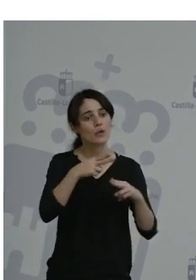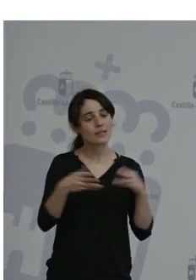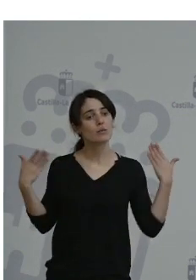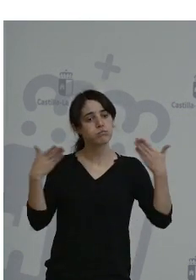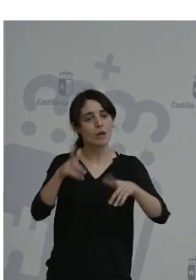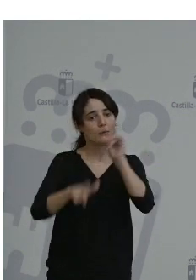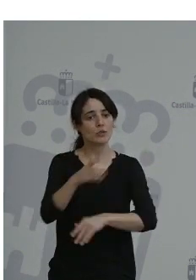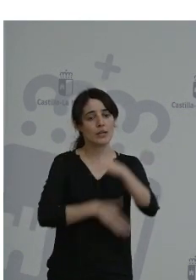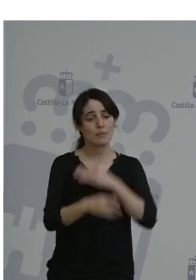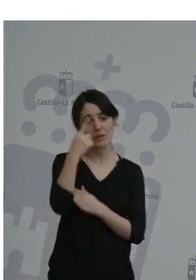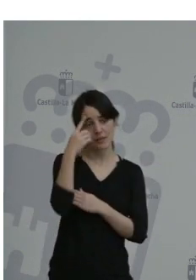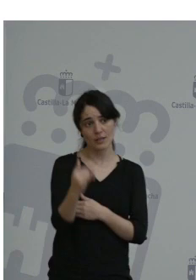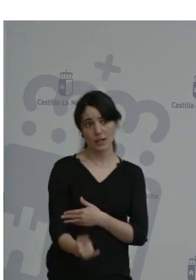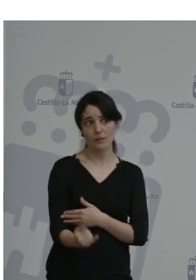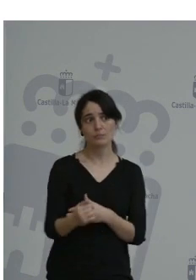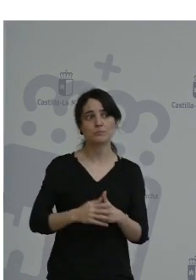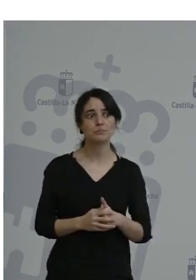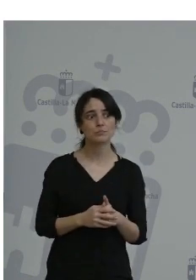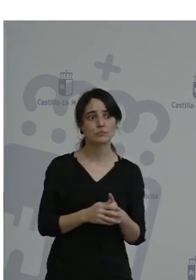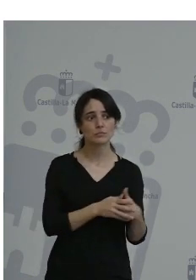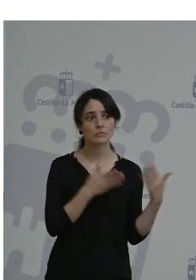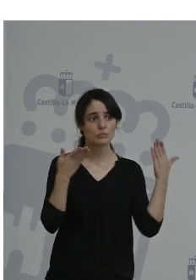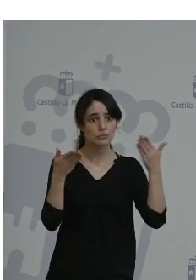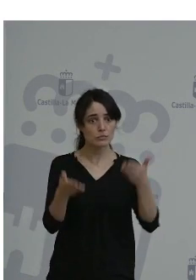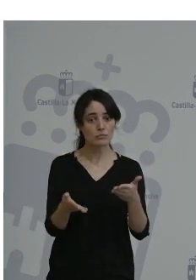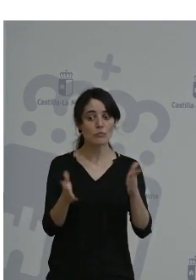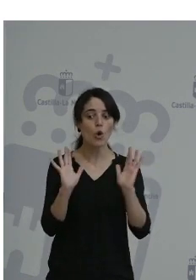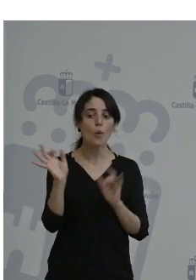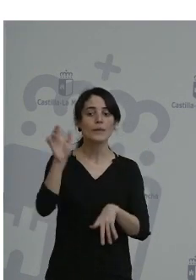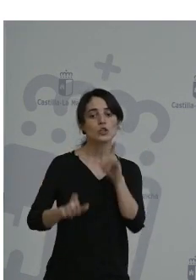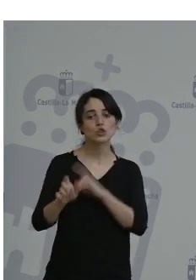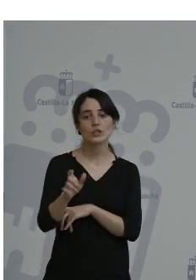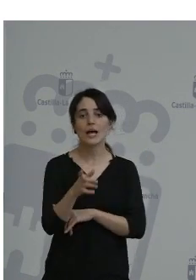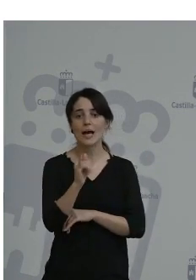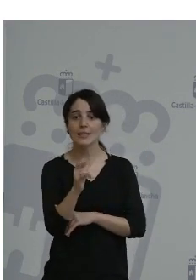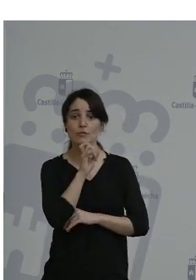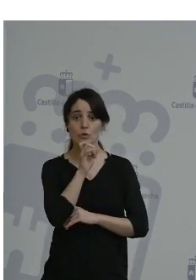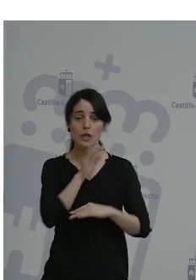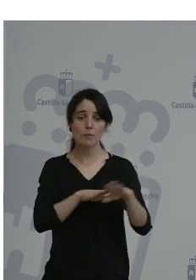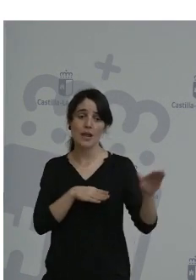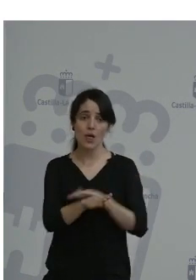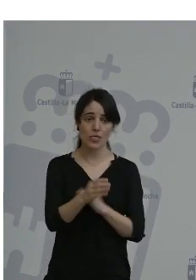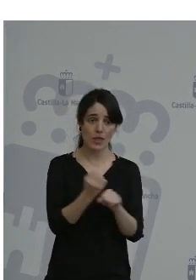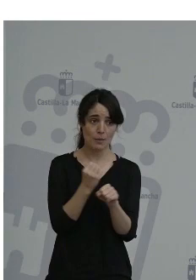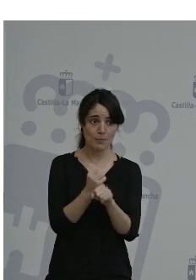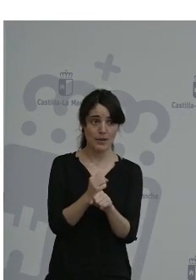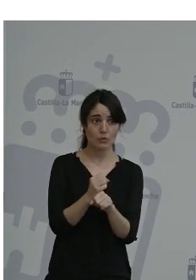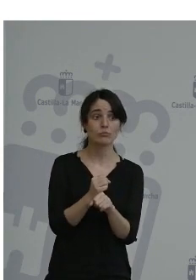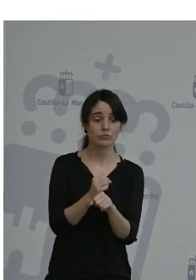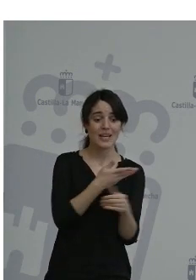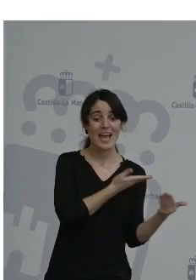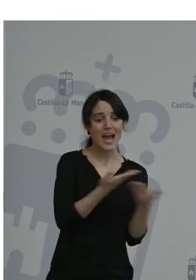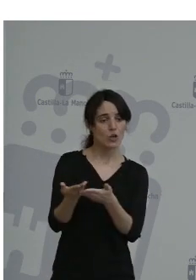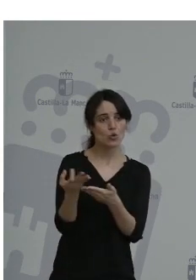discapacidad intelectual con singulares dificultades en el acceso al empleo deben centrarse en la